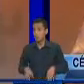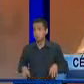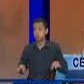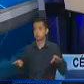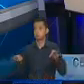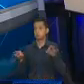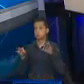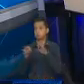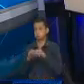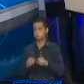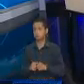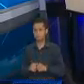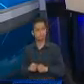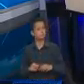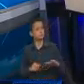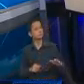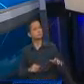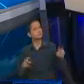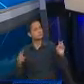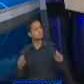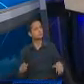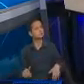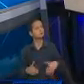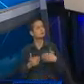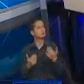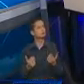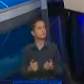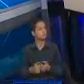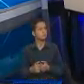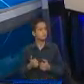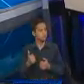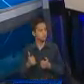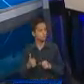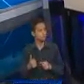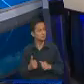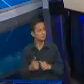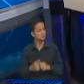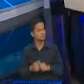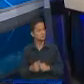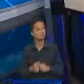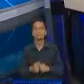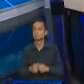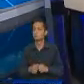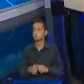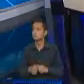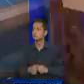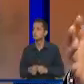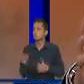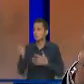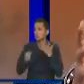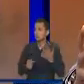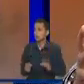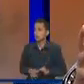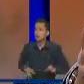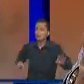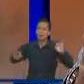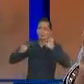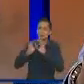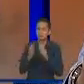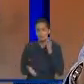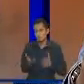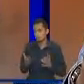que el tema es cómo se lo está haciendo y si se lo está haciendo bien. Ahí hay un punto que es clave, que tal vez vale ampliar, es